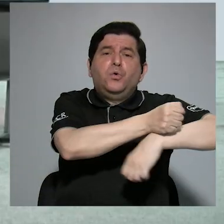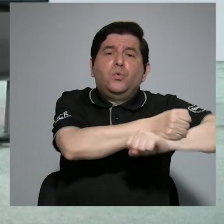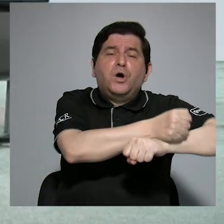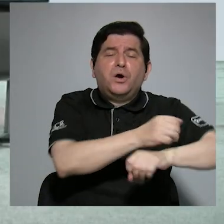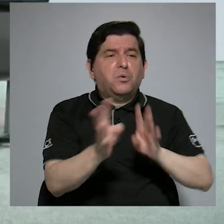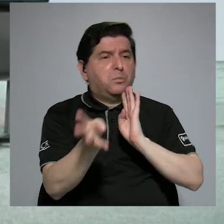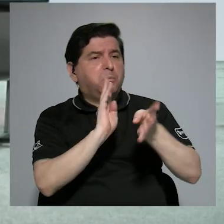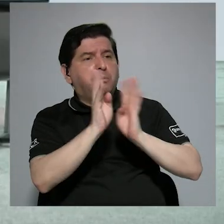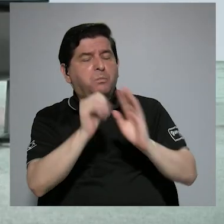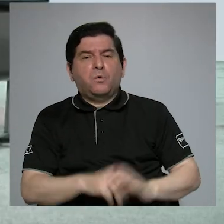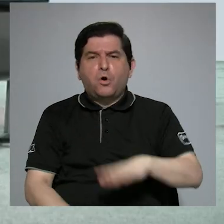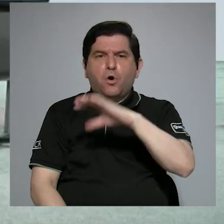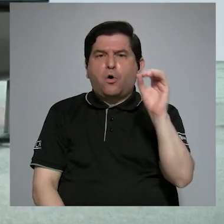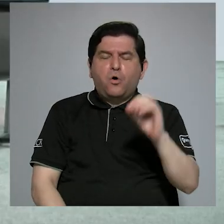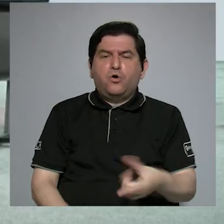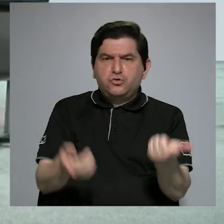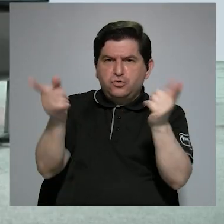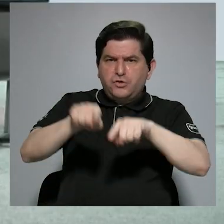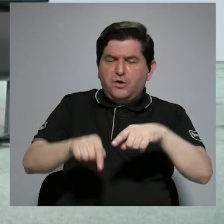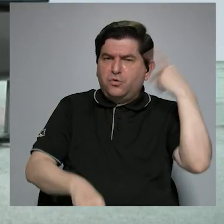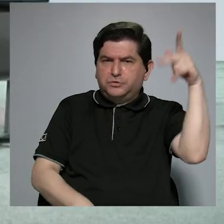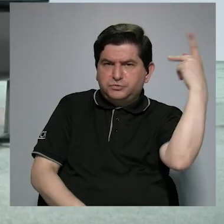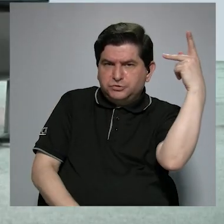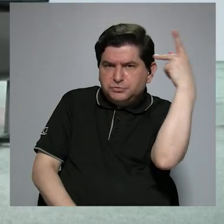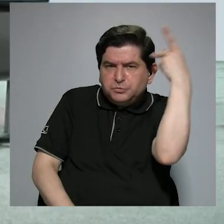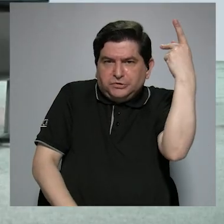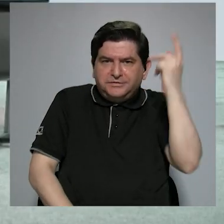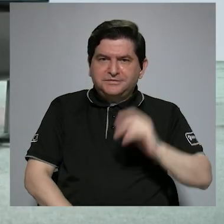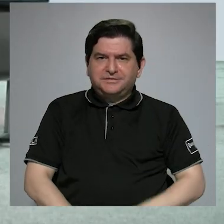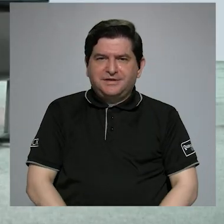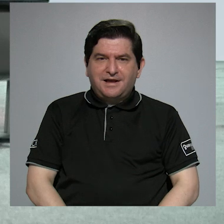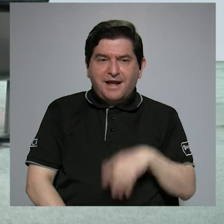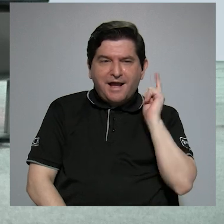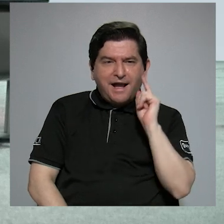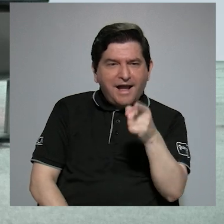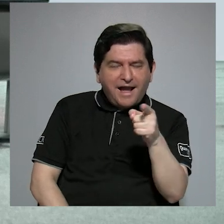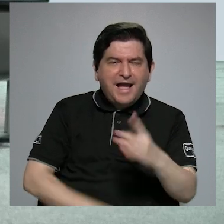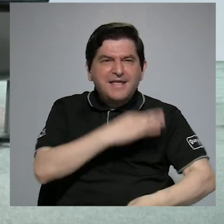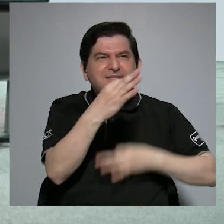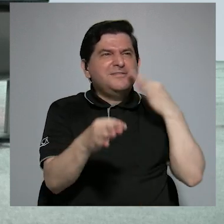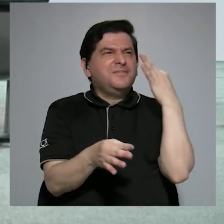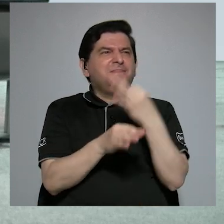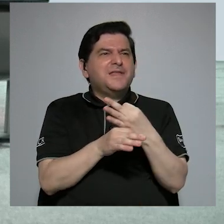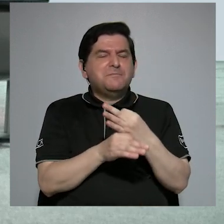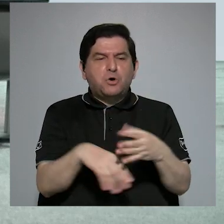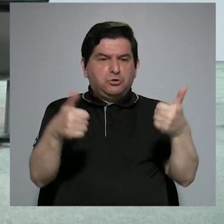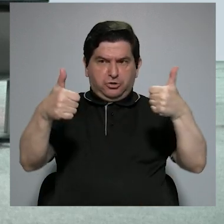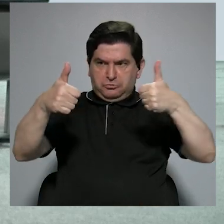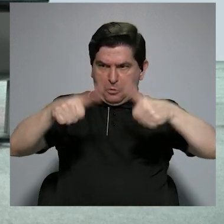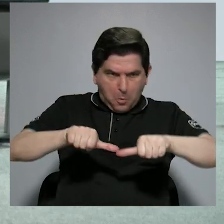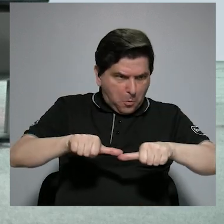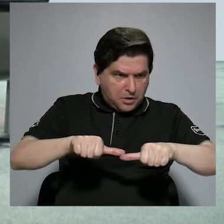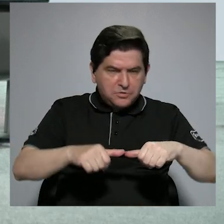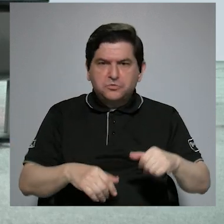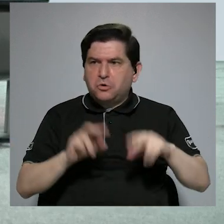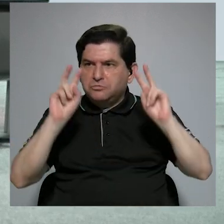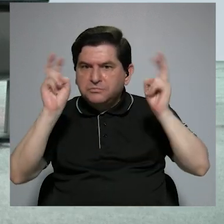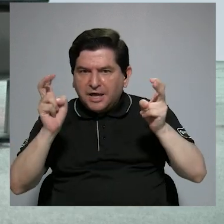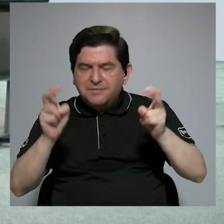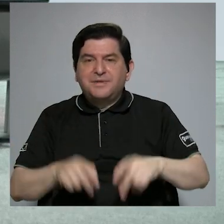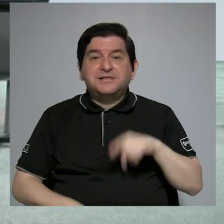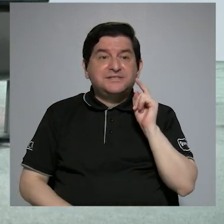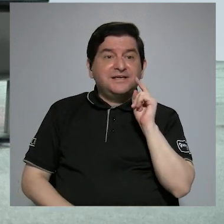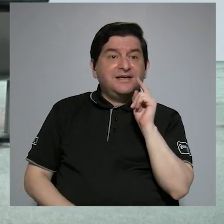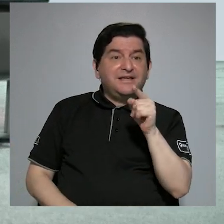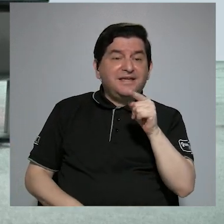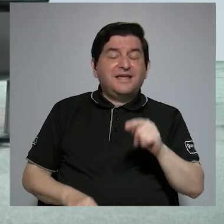quiero hablar, no sé, de lo que está pasando en la política, y de ahí se hace como una especie de consenso de qué temas se tratan y